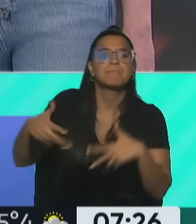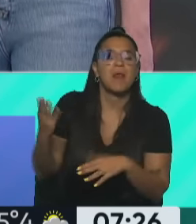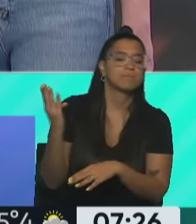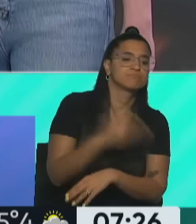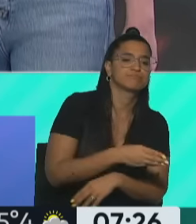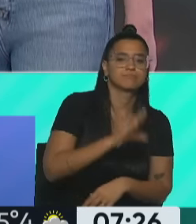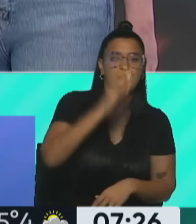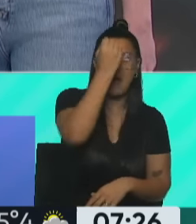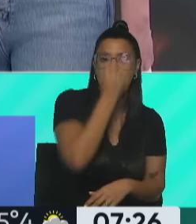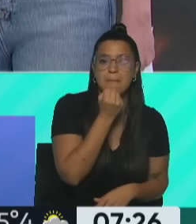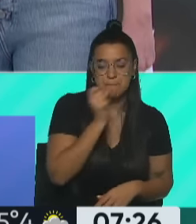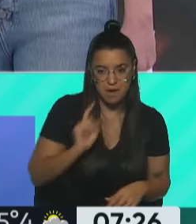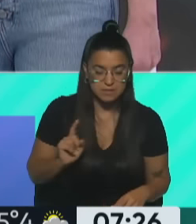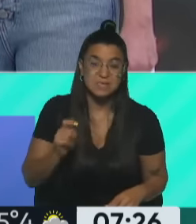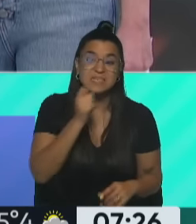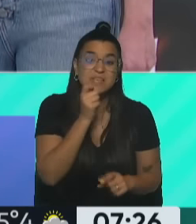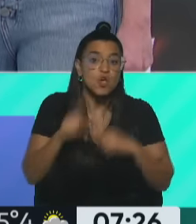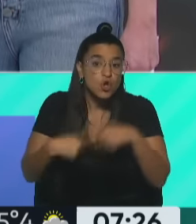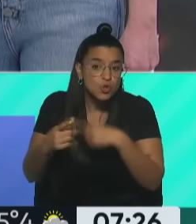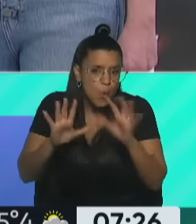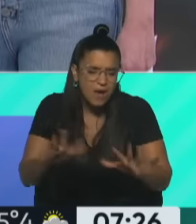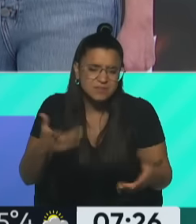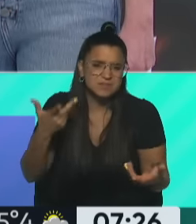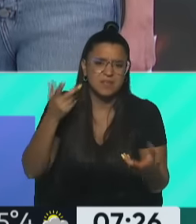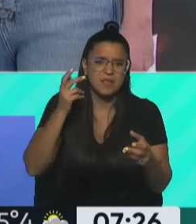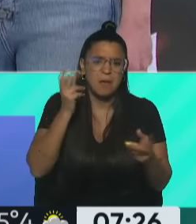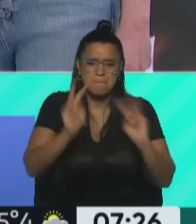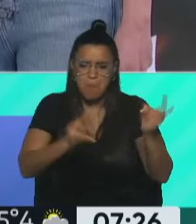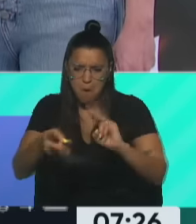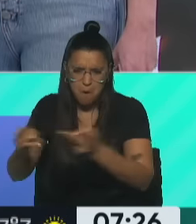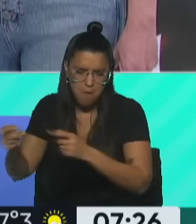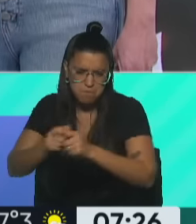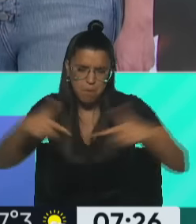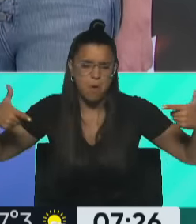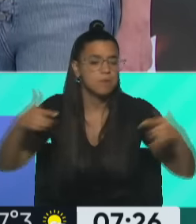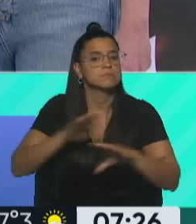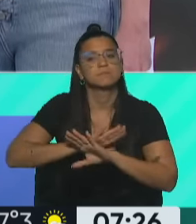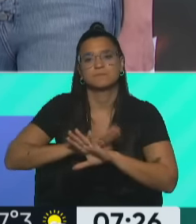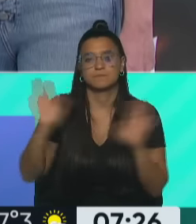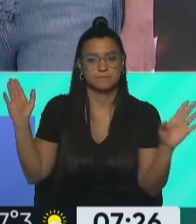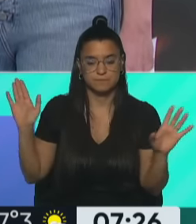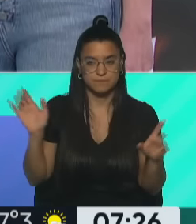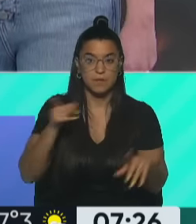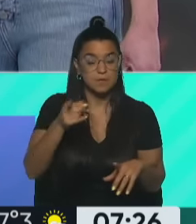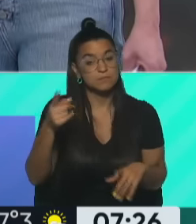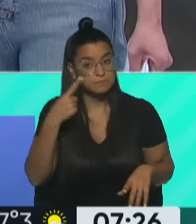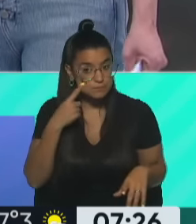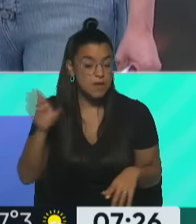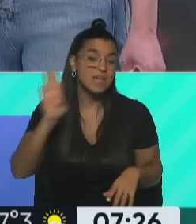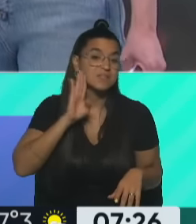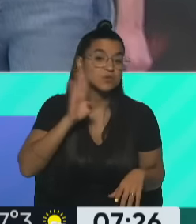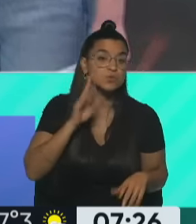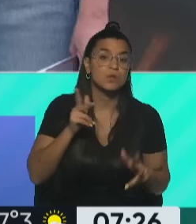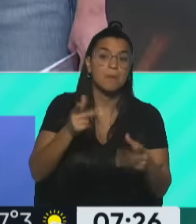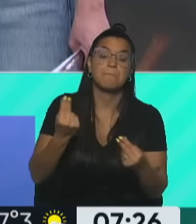a Hamás si continuaba esta matanza indiscriminada de civiles. Esto, atención, porque es la posición de Estados Unidos, que es